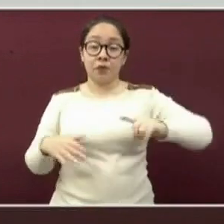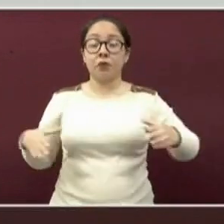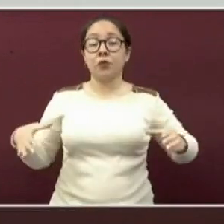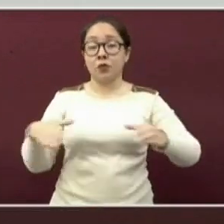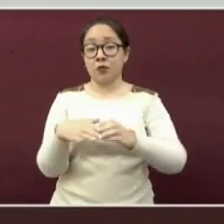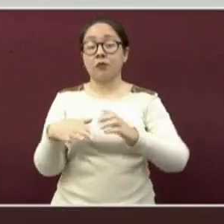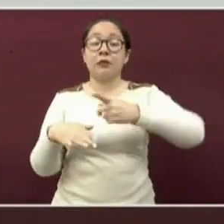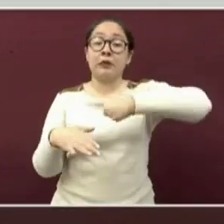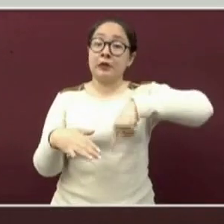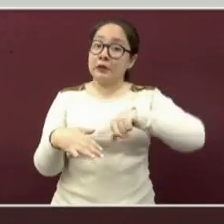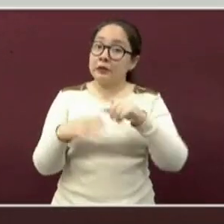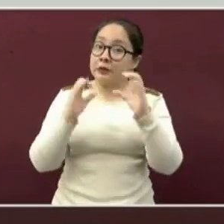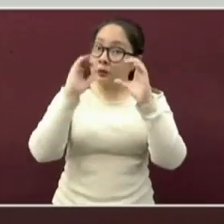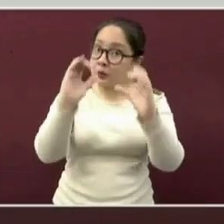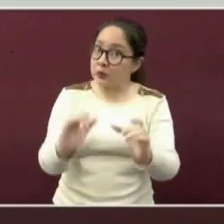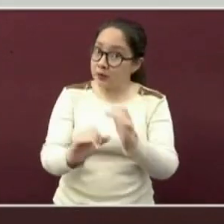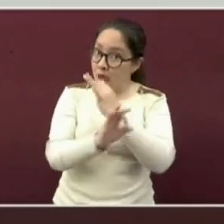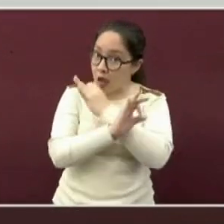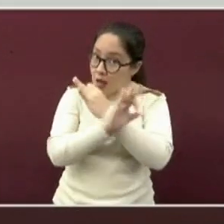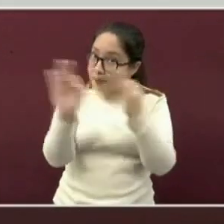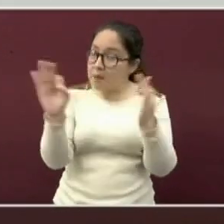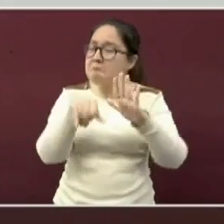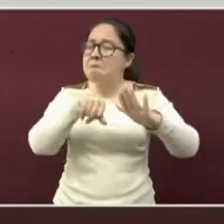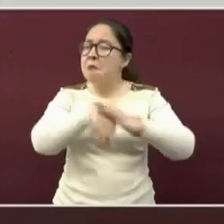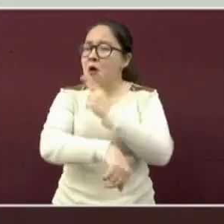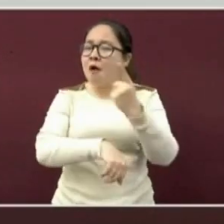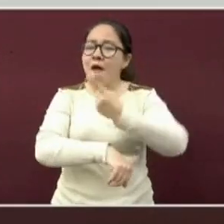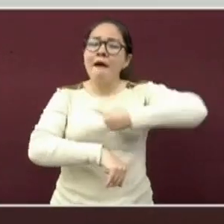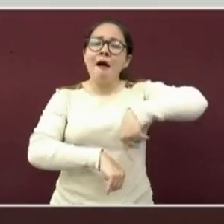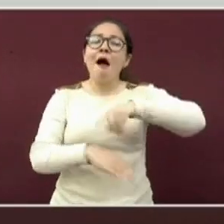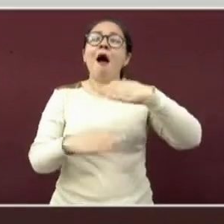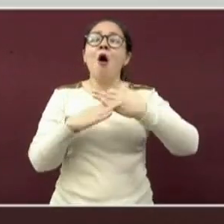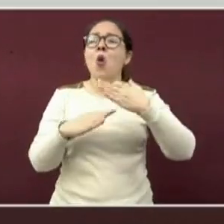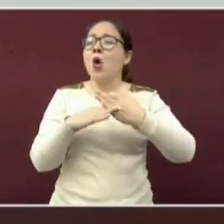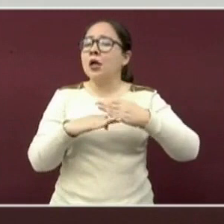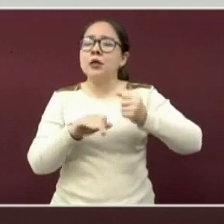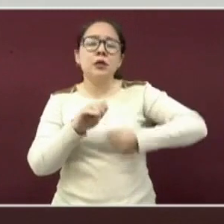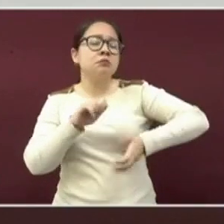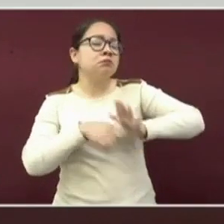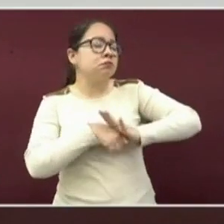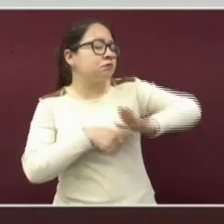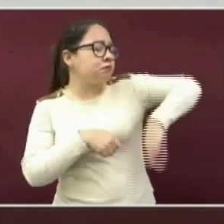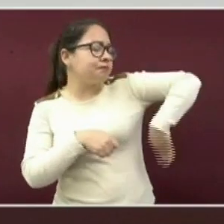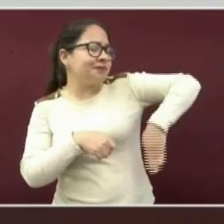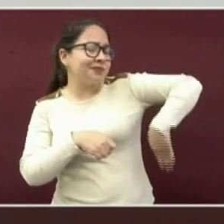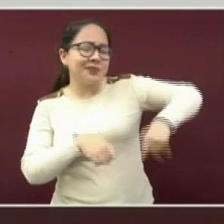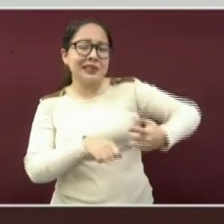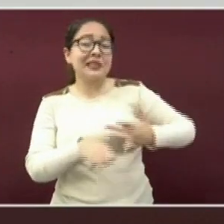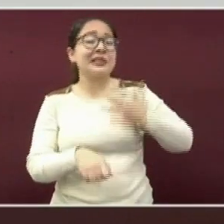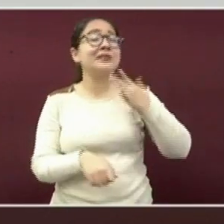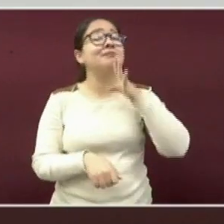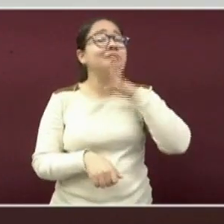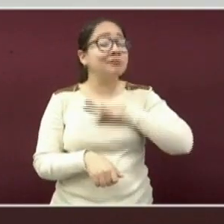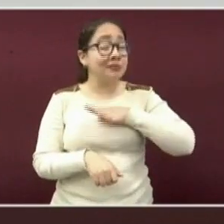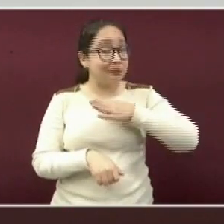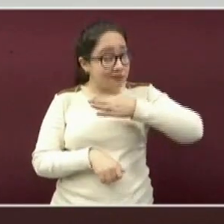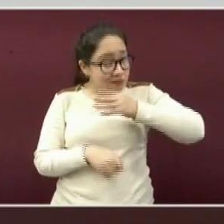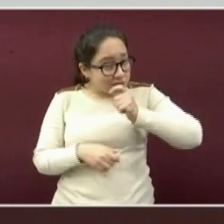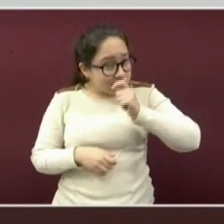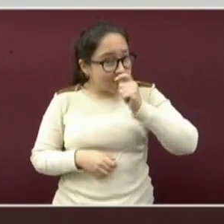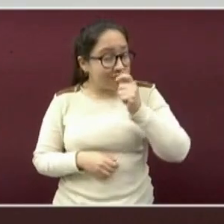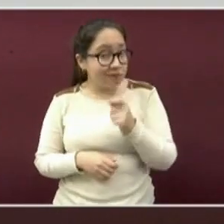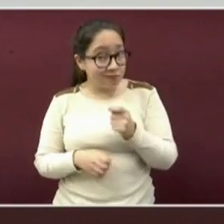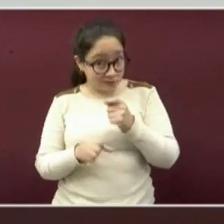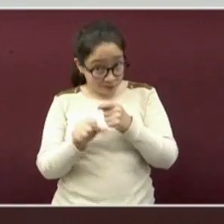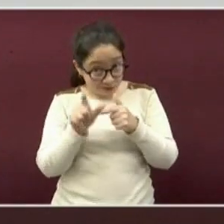es muy importante que consideren este dato, dado que estos enfermos recién desarrollaron COVID-19, lo cual quiere decir